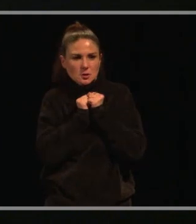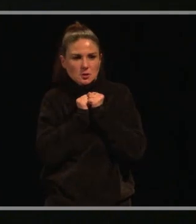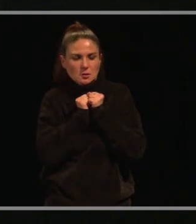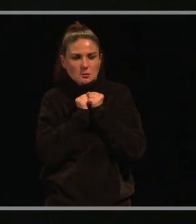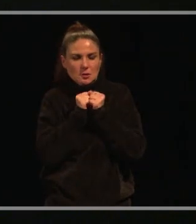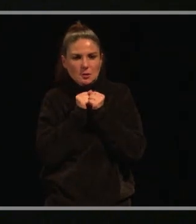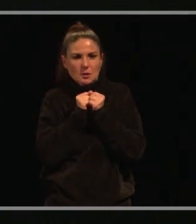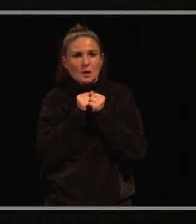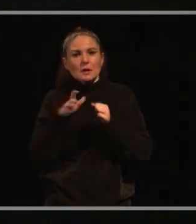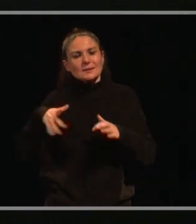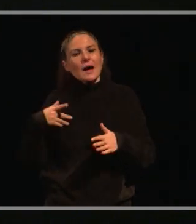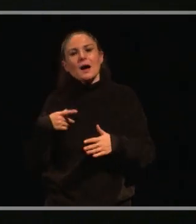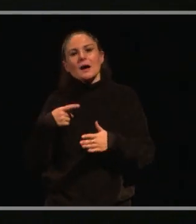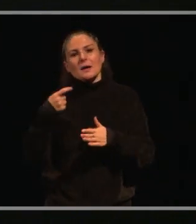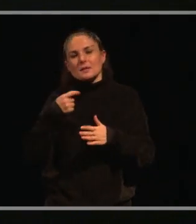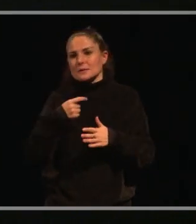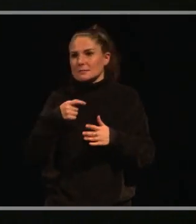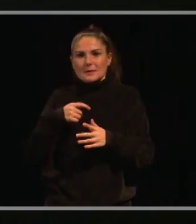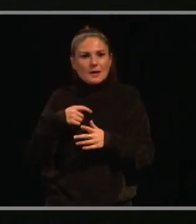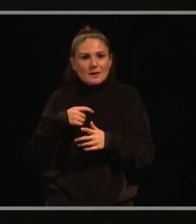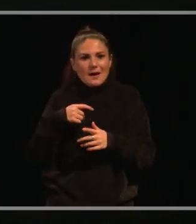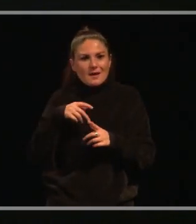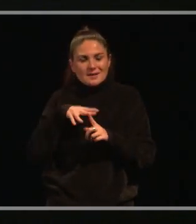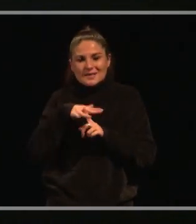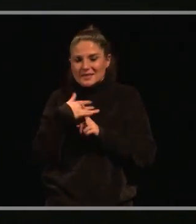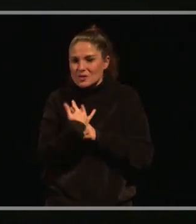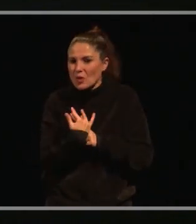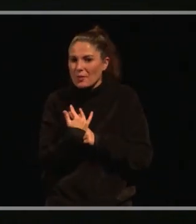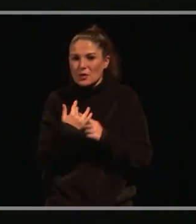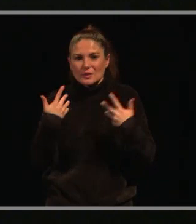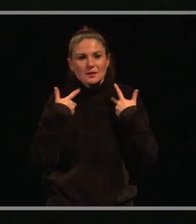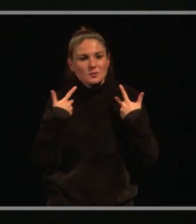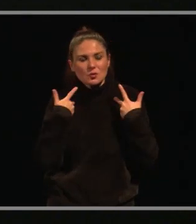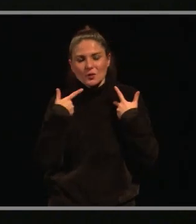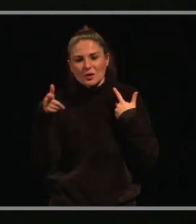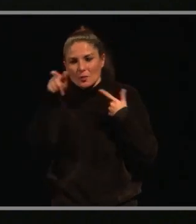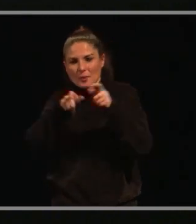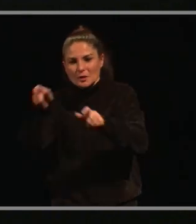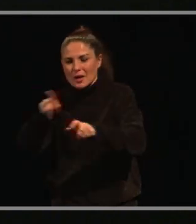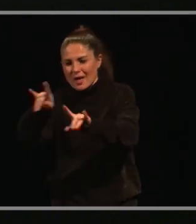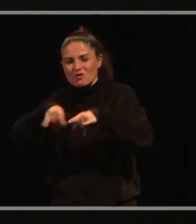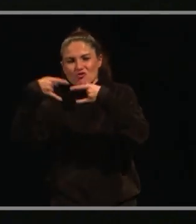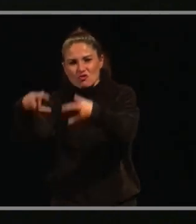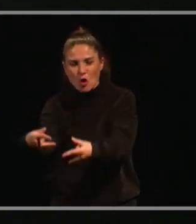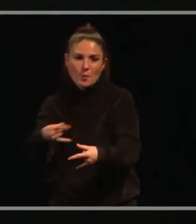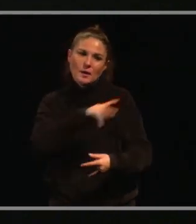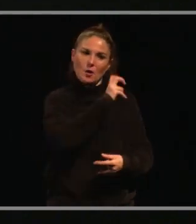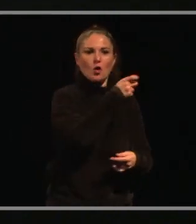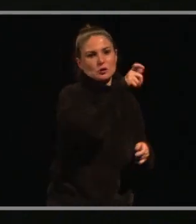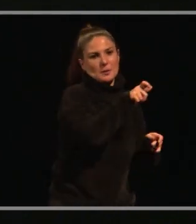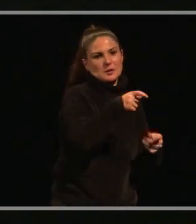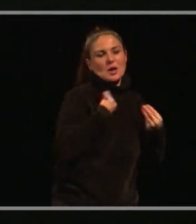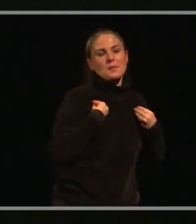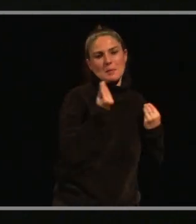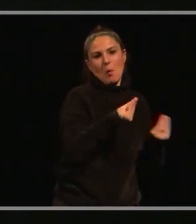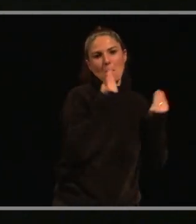están pagando la gente que vive ahí es una factura mucho más grande que la que hemos tenido que pagar algunos otros que vivimos en